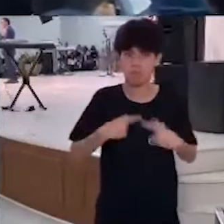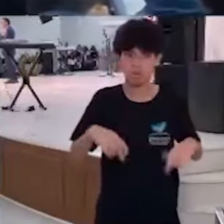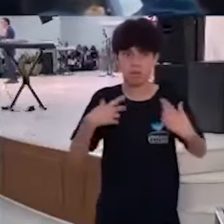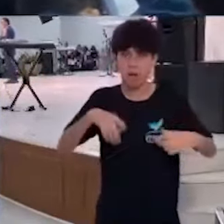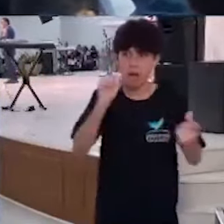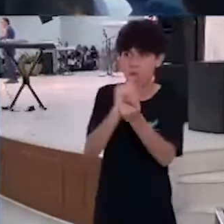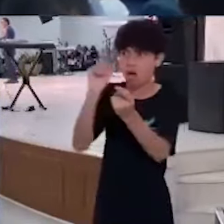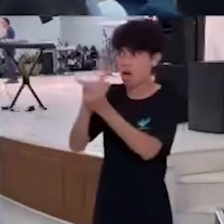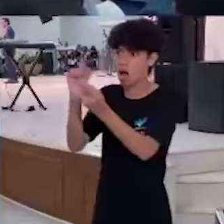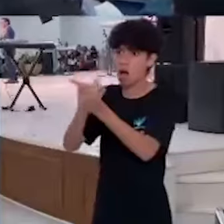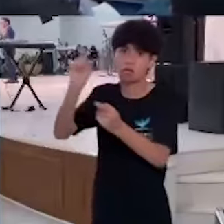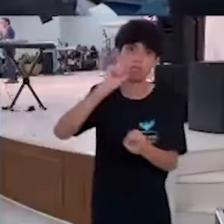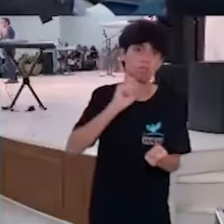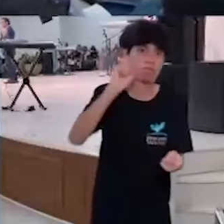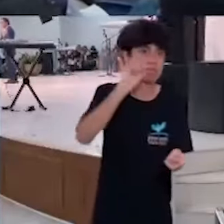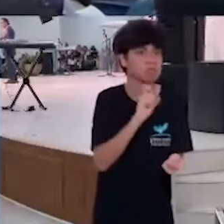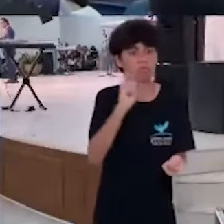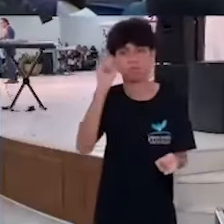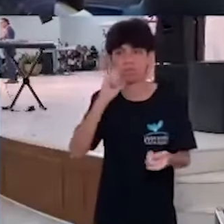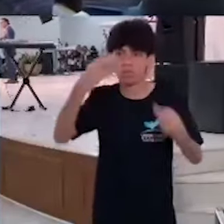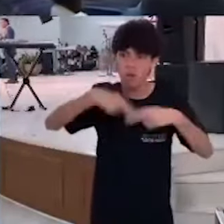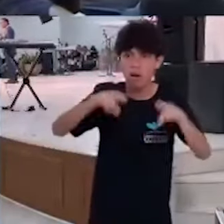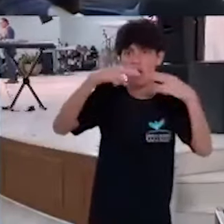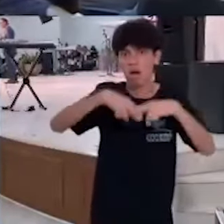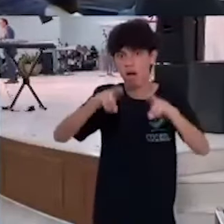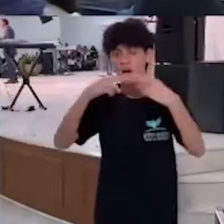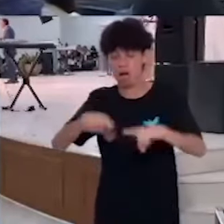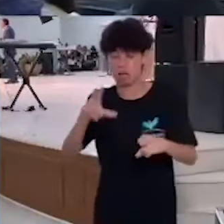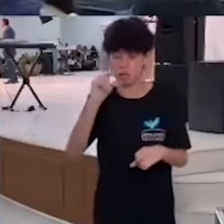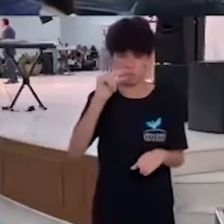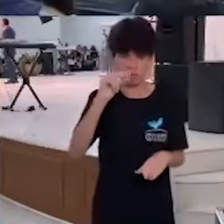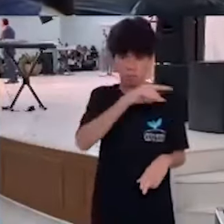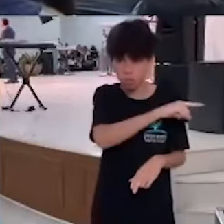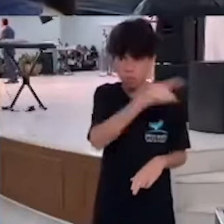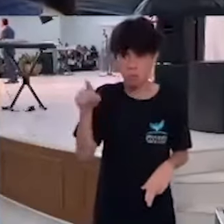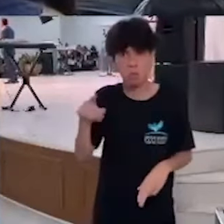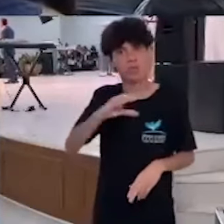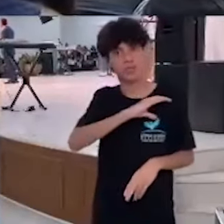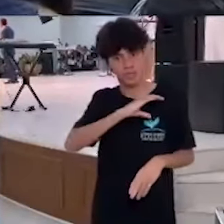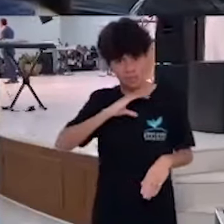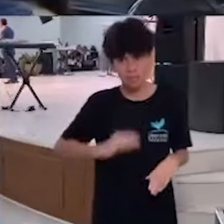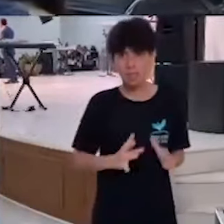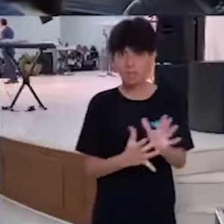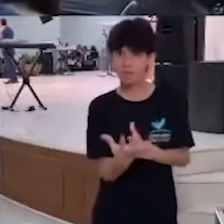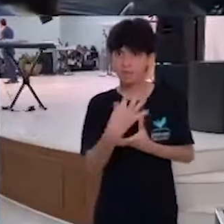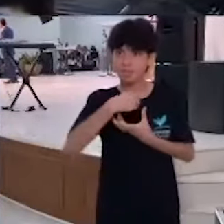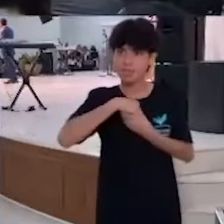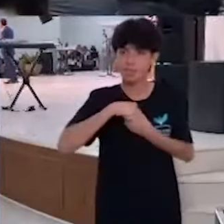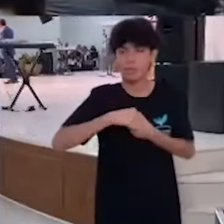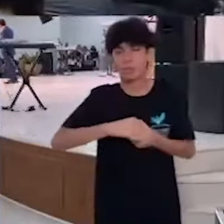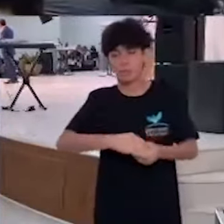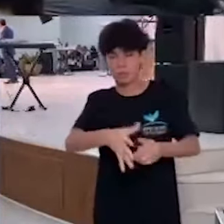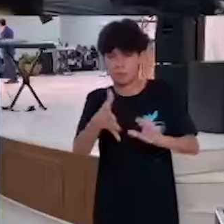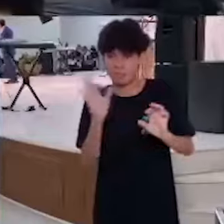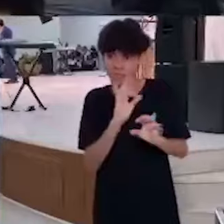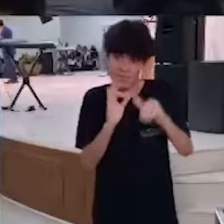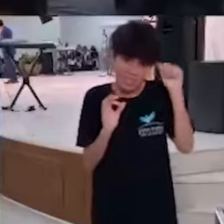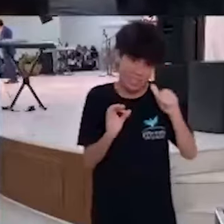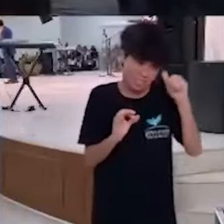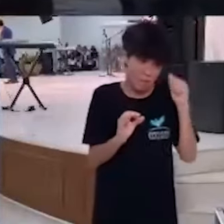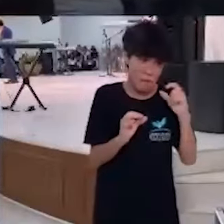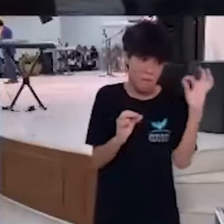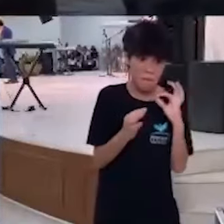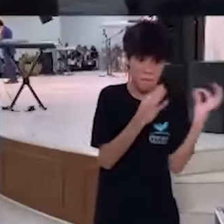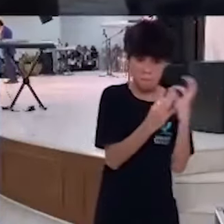no te incluye a ti, porque tú eres un hijo de Dios, tú eres un cristiano. Tú debes abstenerte de toda clase de